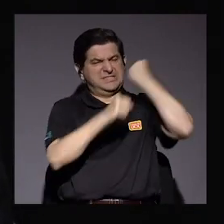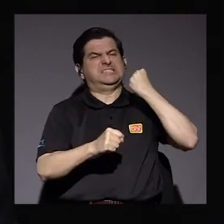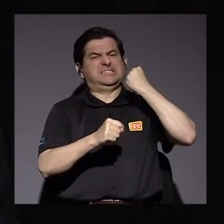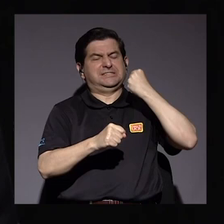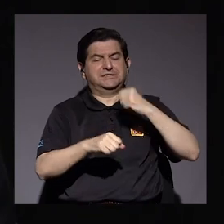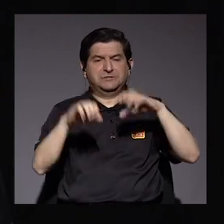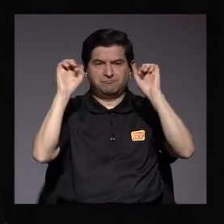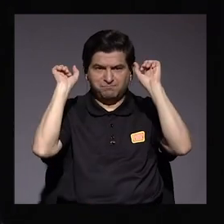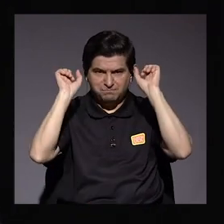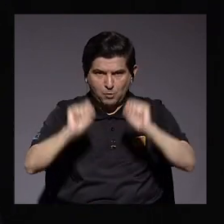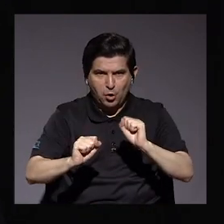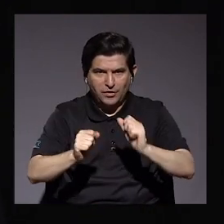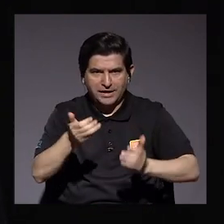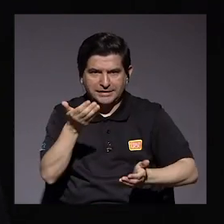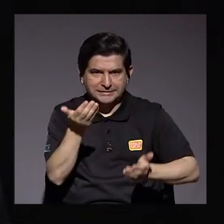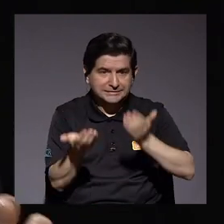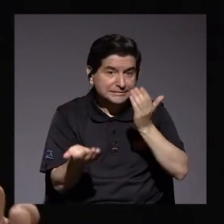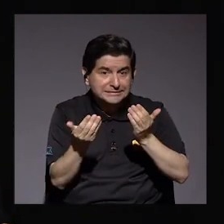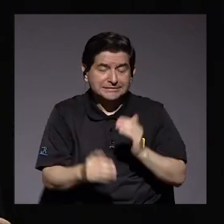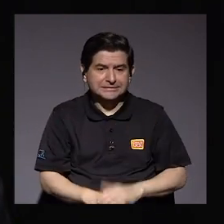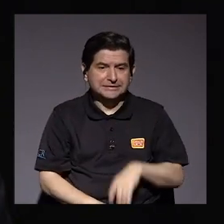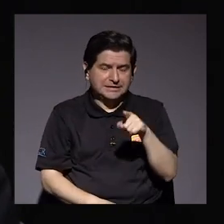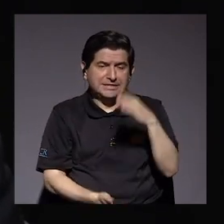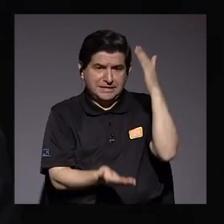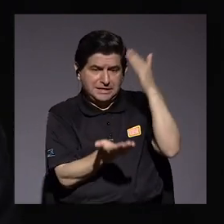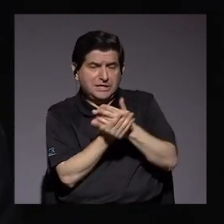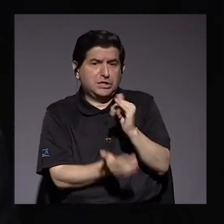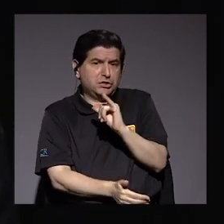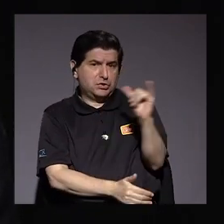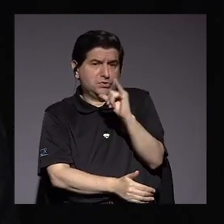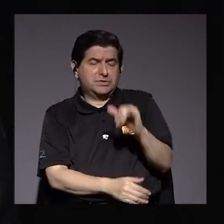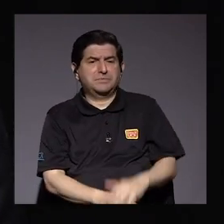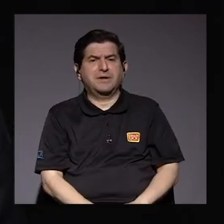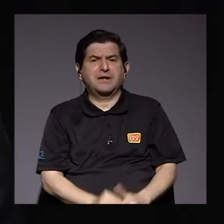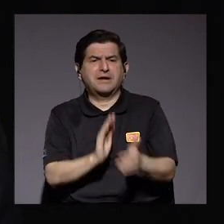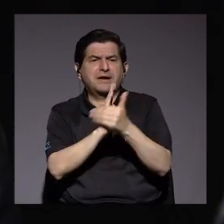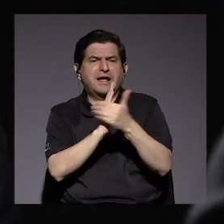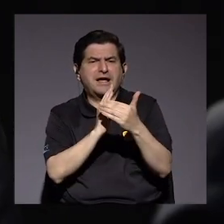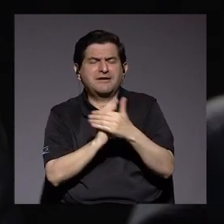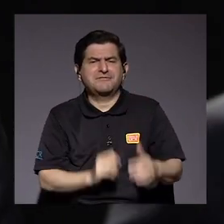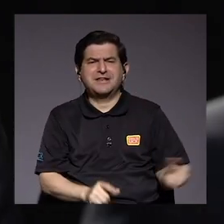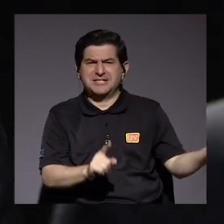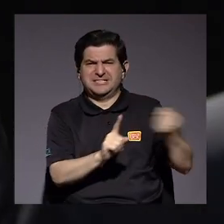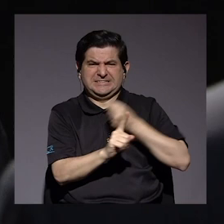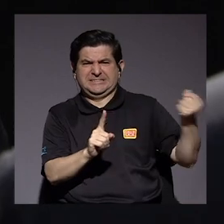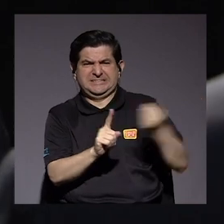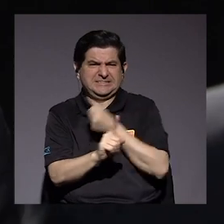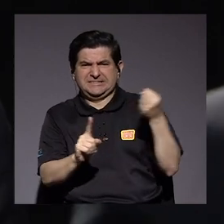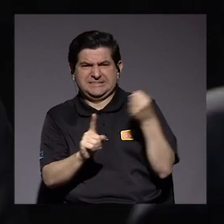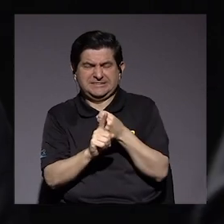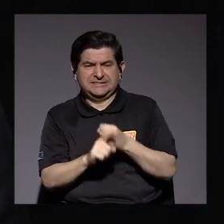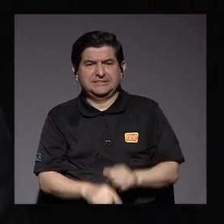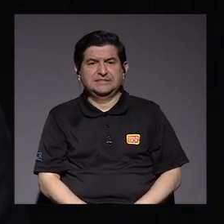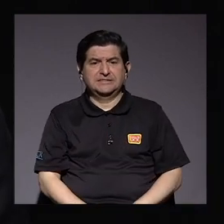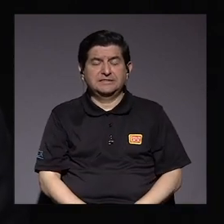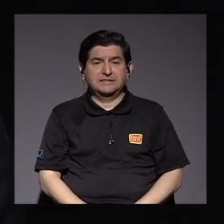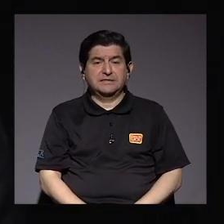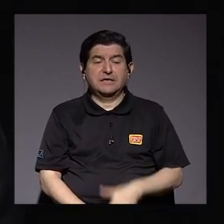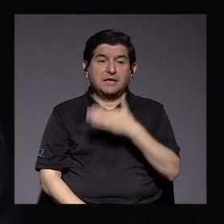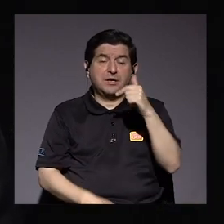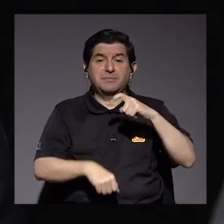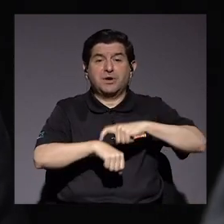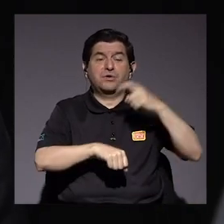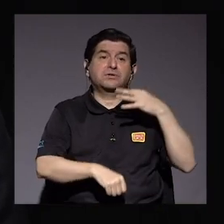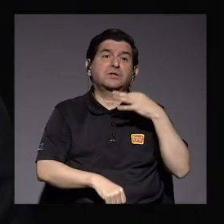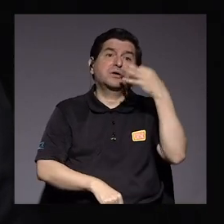pueden parar también la capacidad de violencia que auspiciaría en mejores tiempos